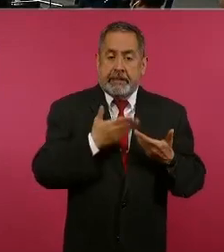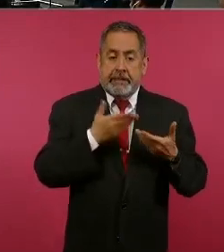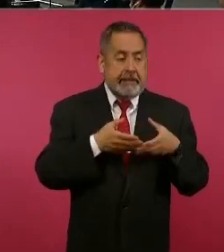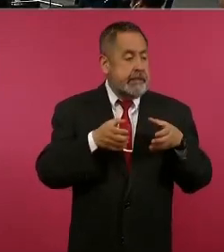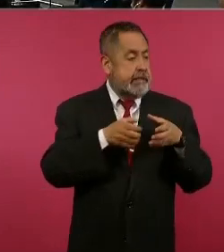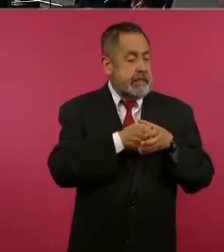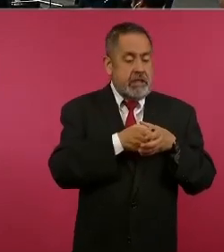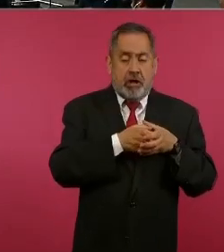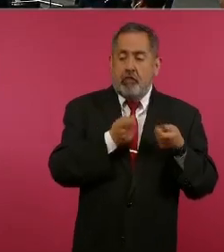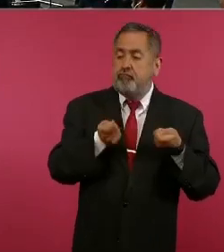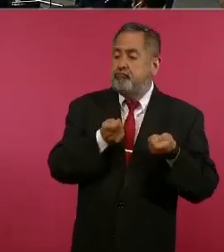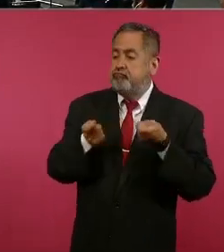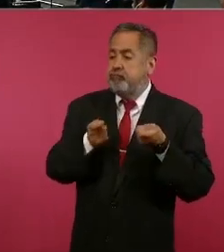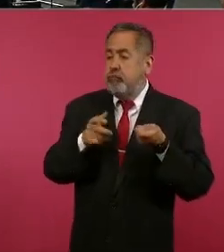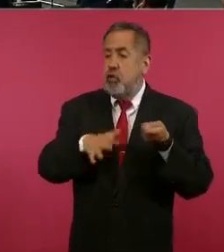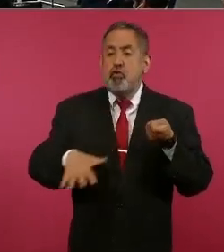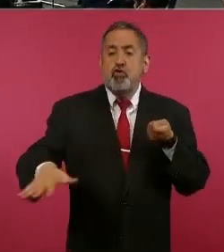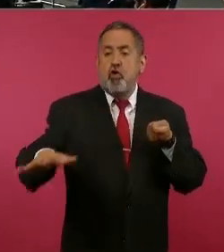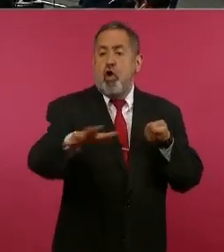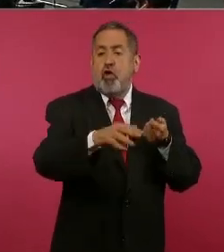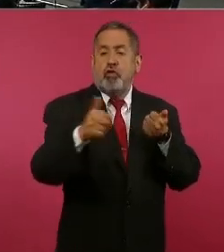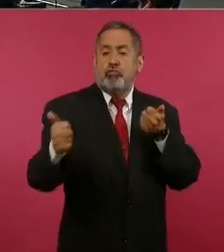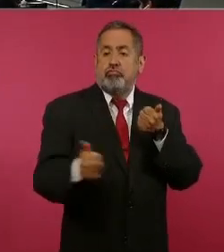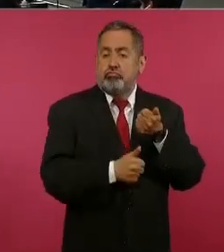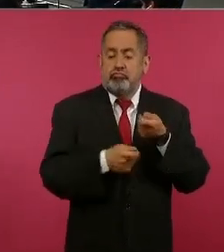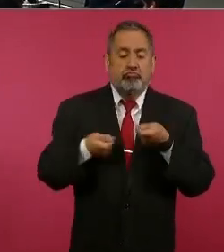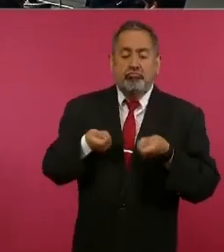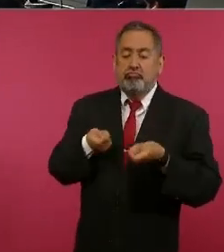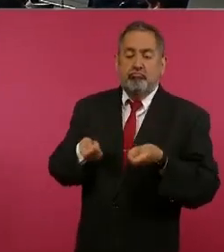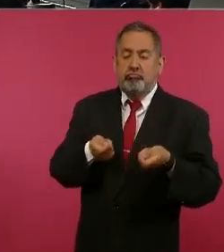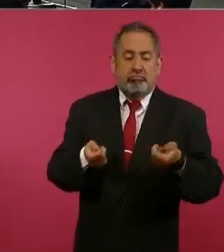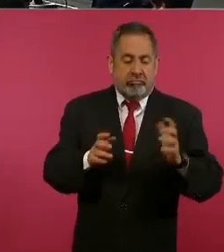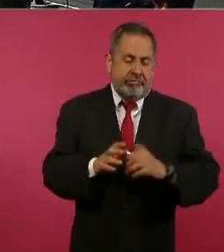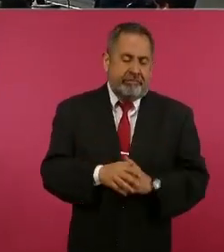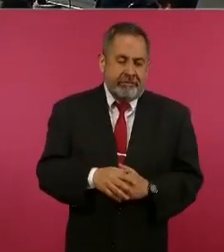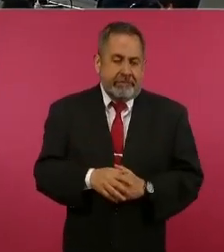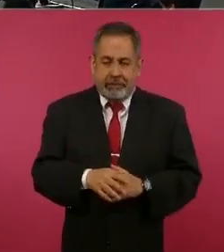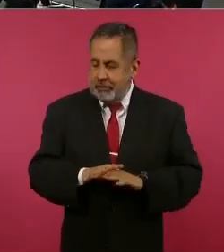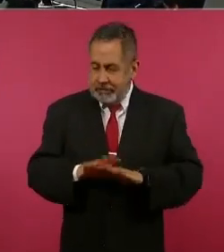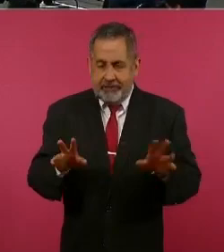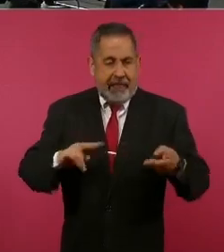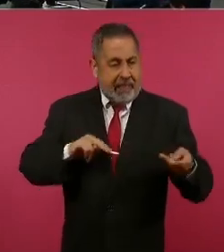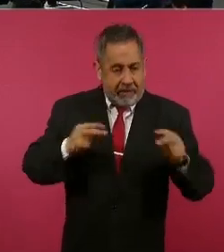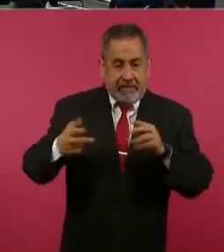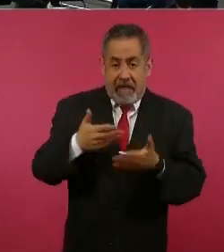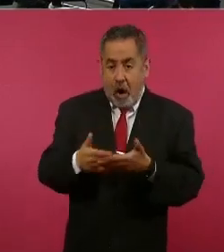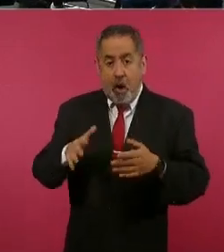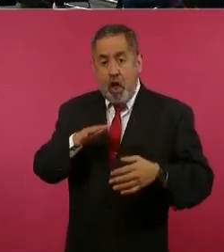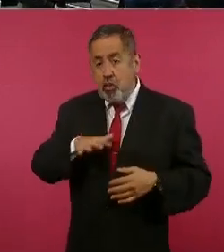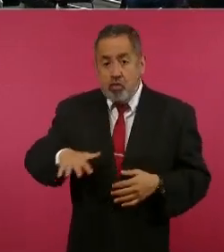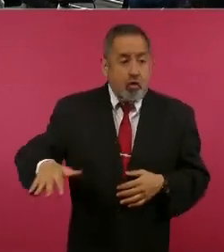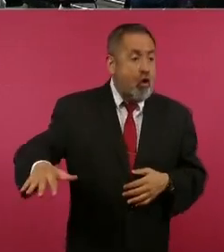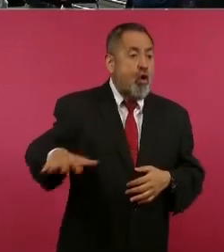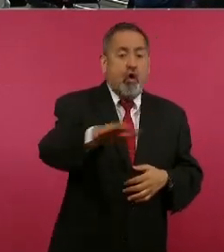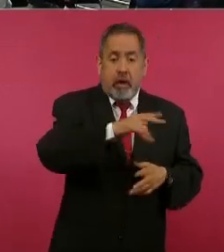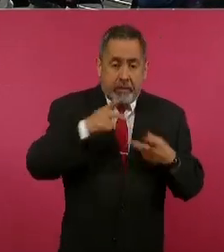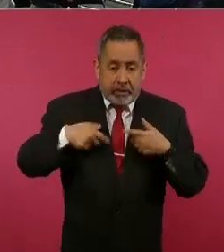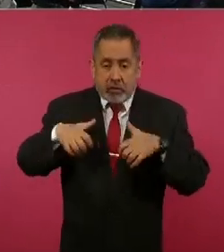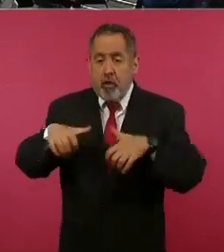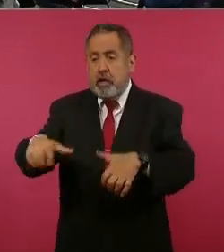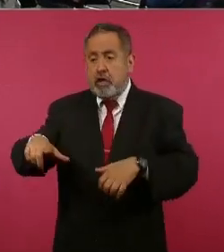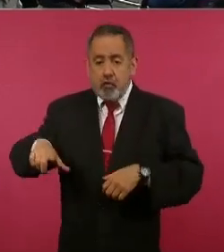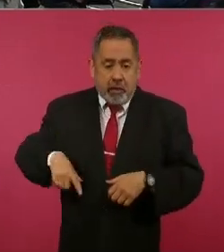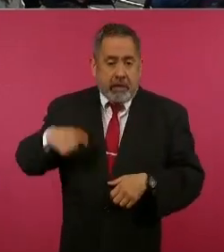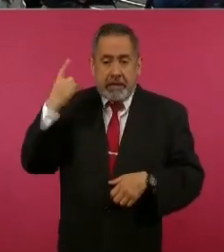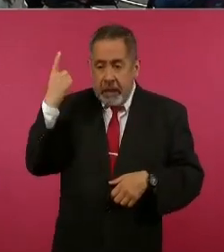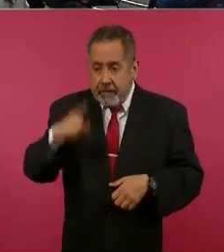un gobierno al servicio de una minoría. La democracia es el gobierno del pueblo, para el pueblo. Eso no